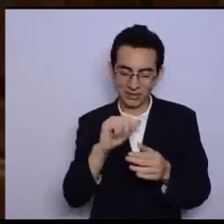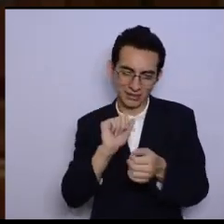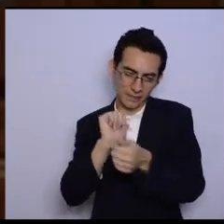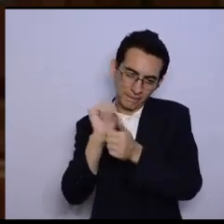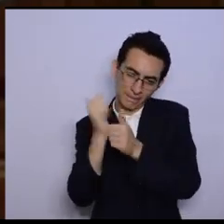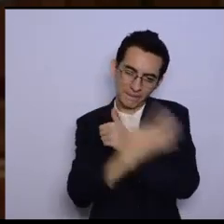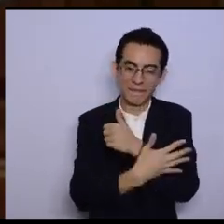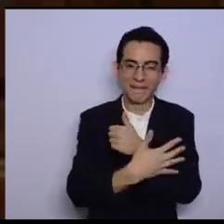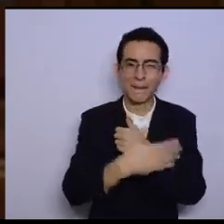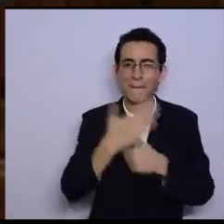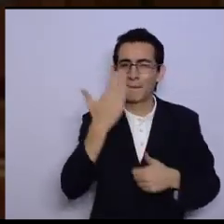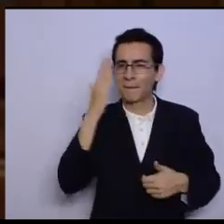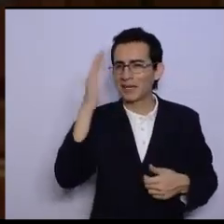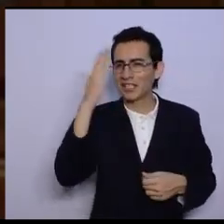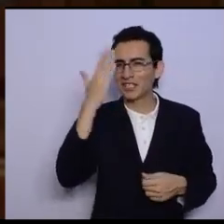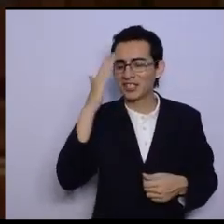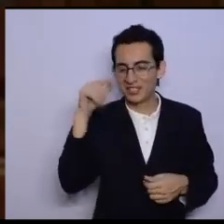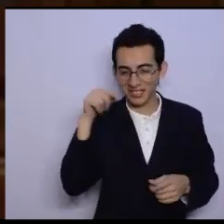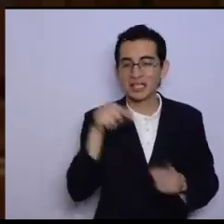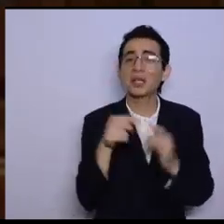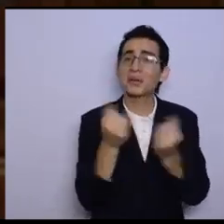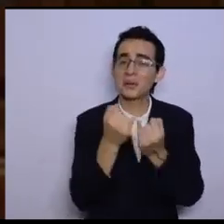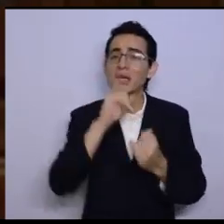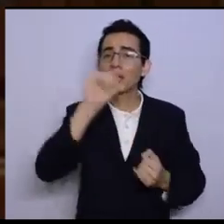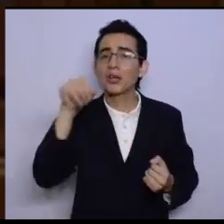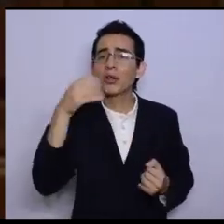eso simboliza, todo eso Job lo sabía.